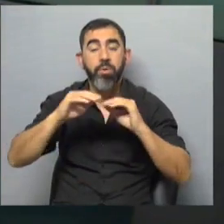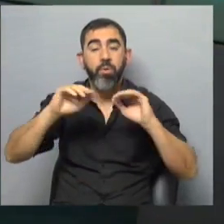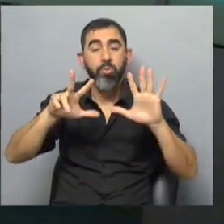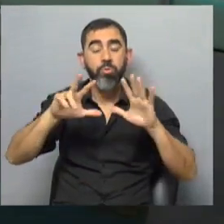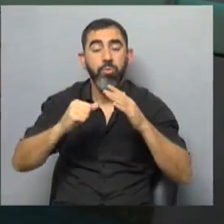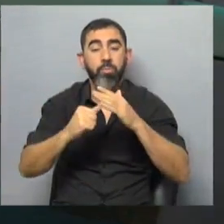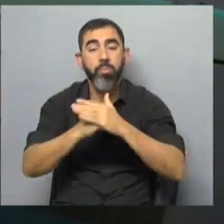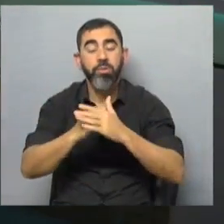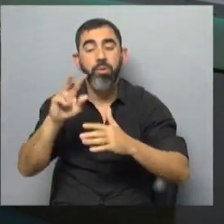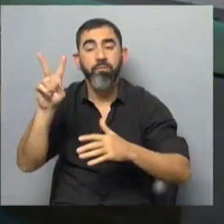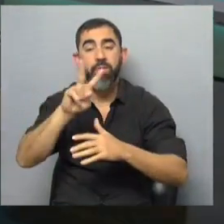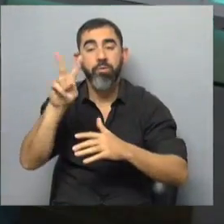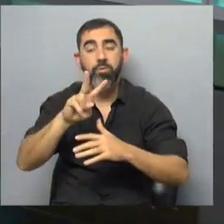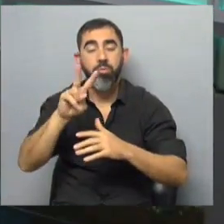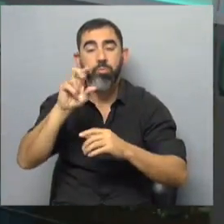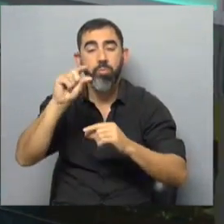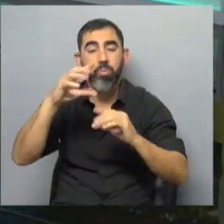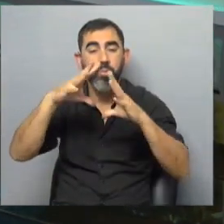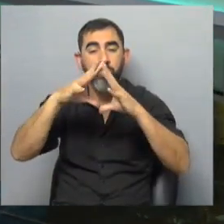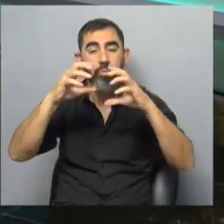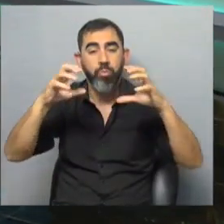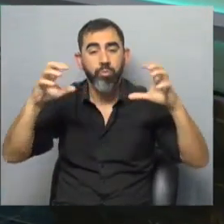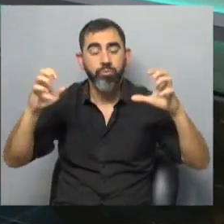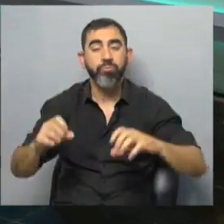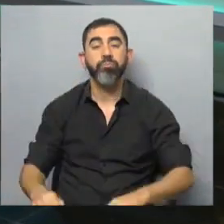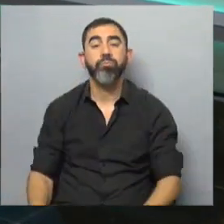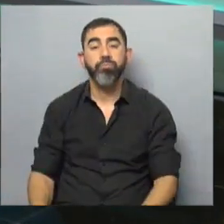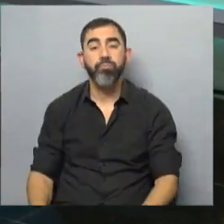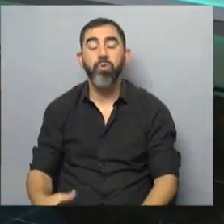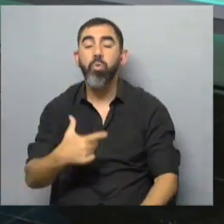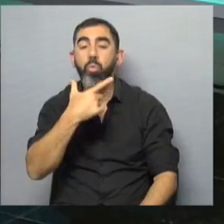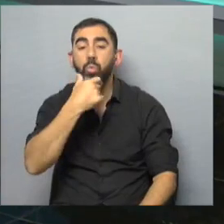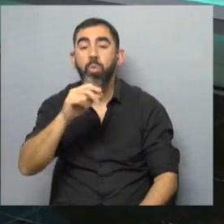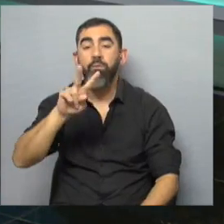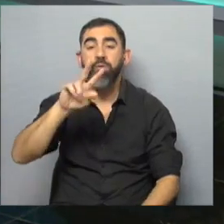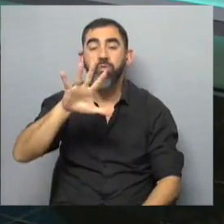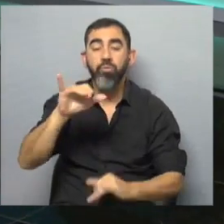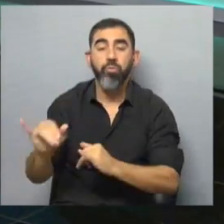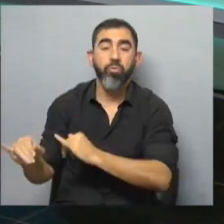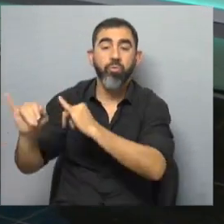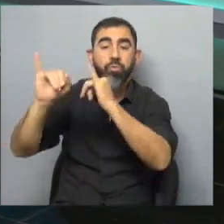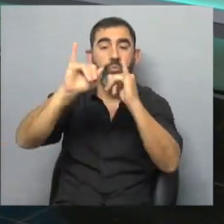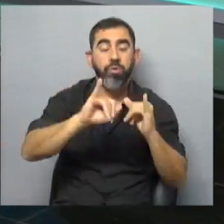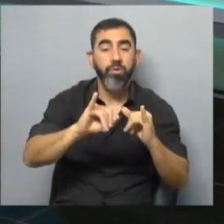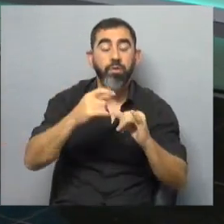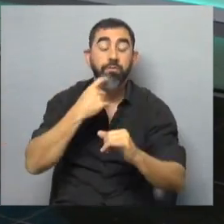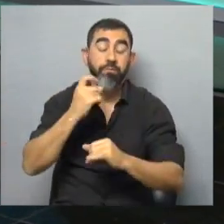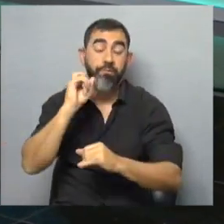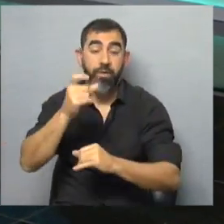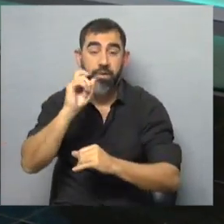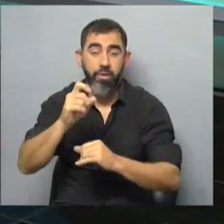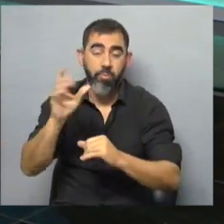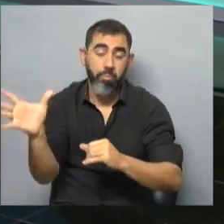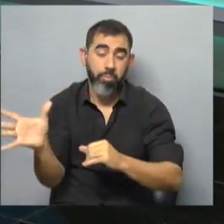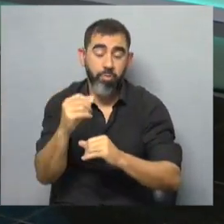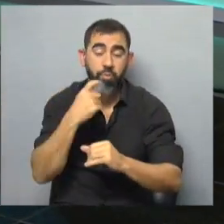tendremos una máxima de 22 con cielo nuboso y algo nuboso. Bien, y el jueves 25, una jornada que para muchas personas es feriado, en realidad para